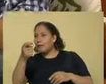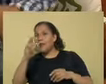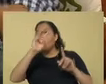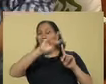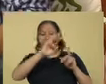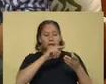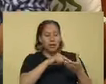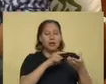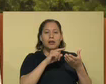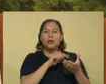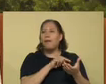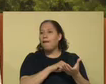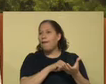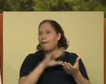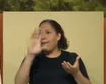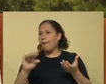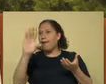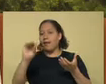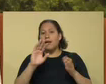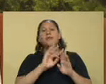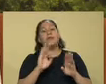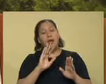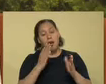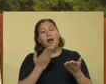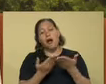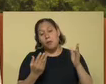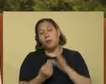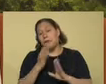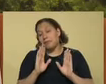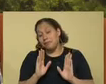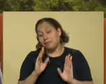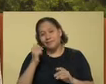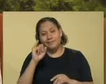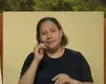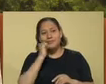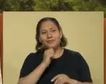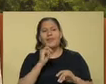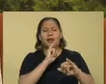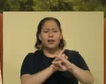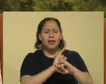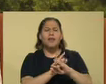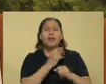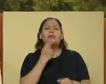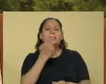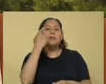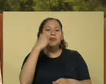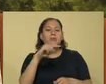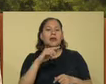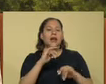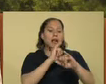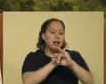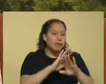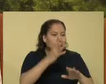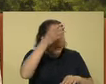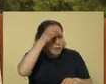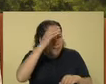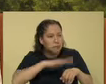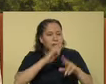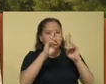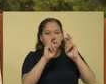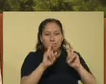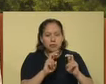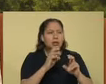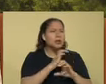¡Órale! Que tarde o temprano tendrán que pasar, pero bueno, ¿para qué usamos el internet mayormente? Para buscar información, para